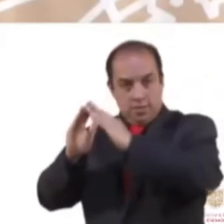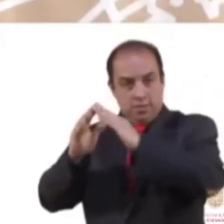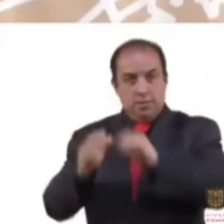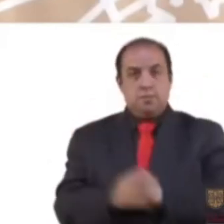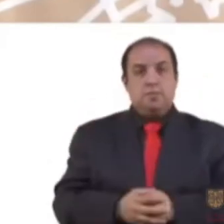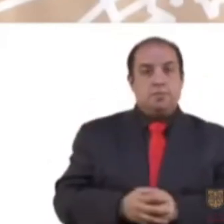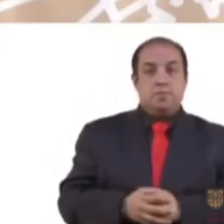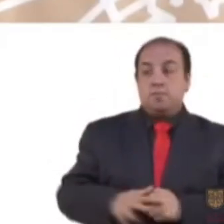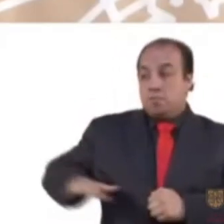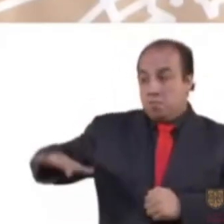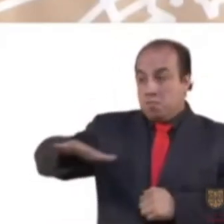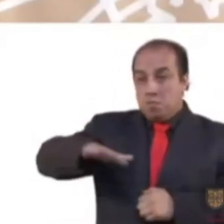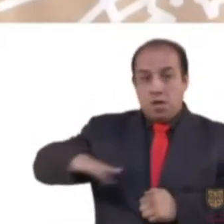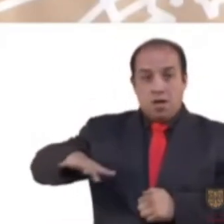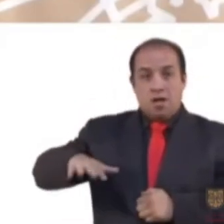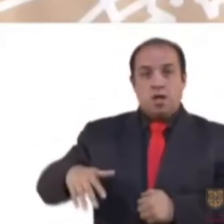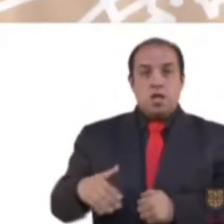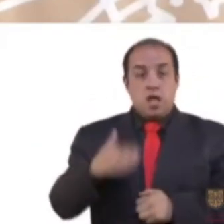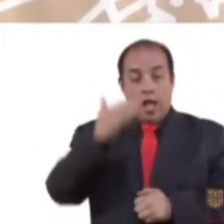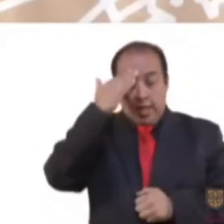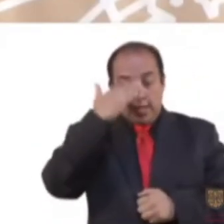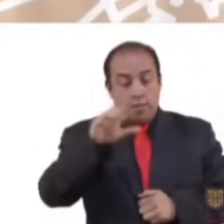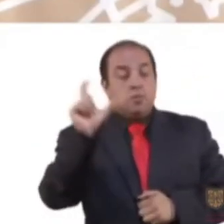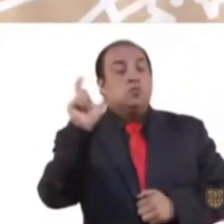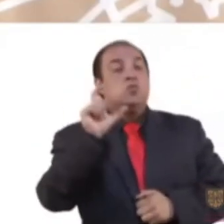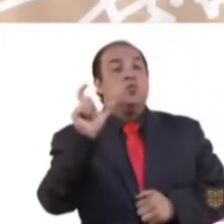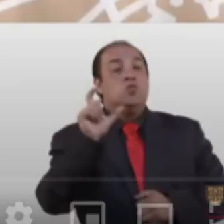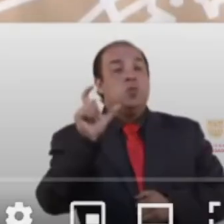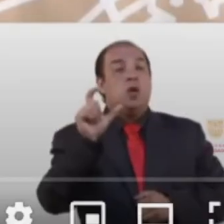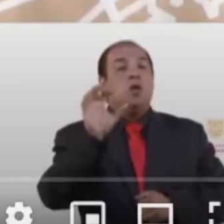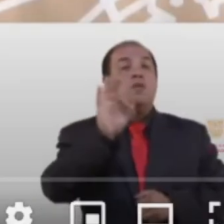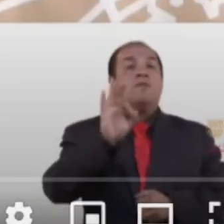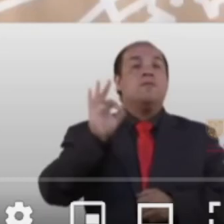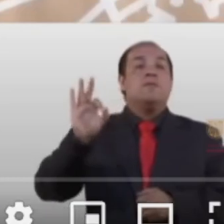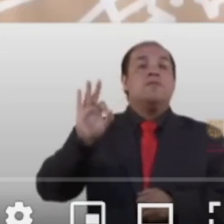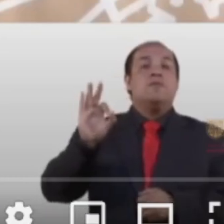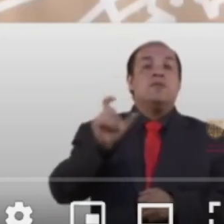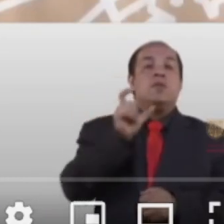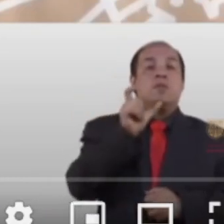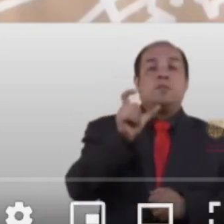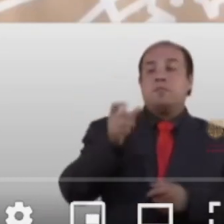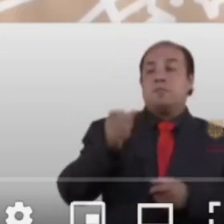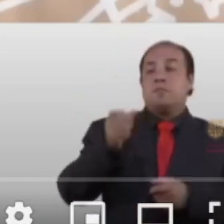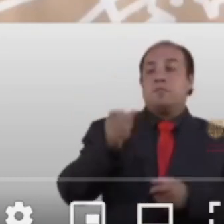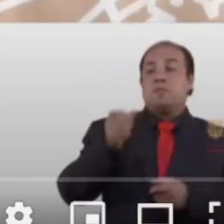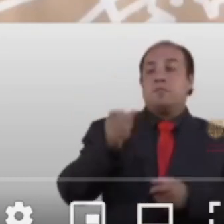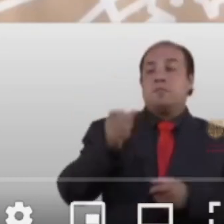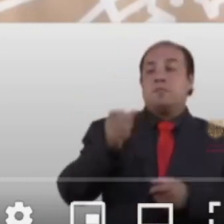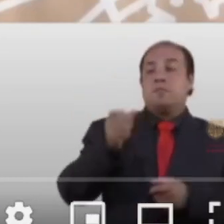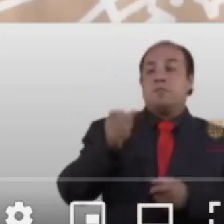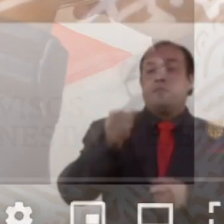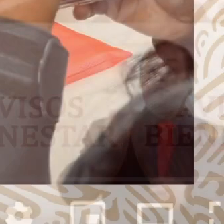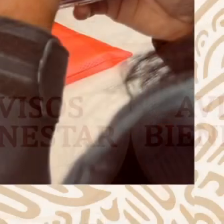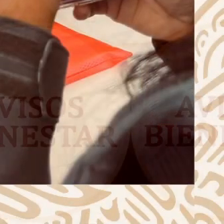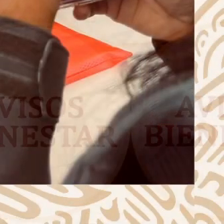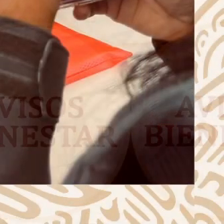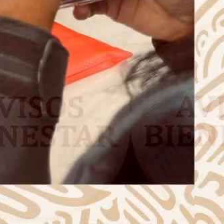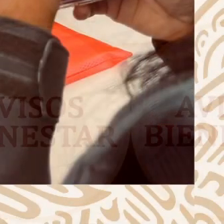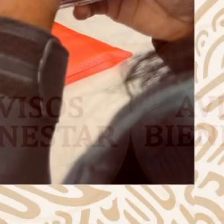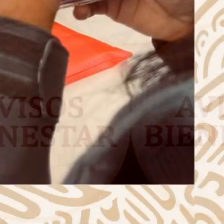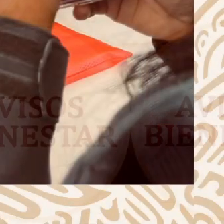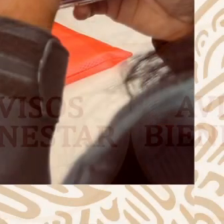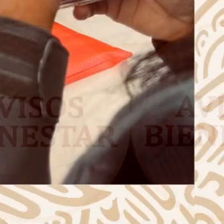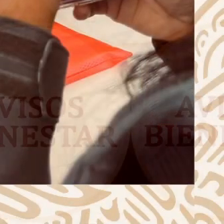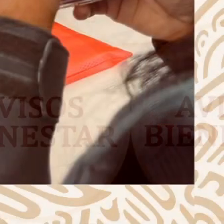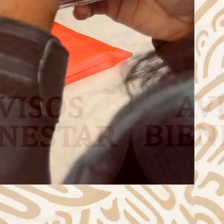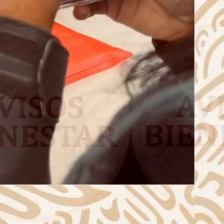que ellos estén muy enterados de cuándo les toca recibir la tarjeta. Adelante. Ok, amigos, bueno, pues esto fue lo que